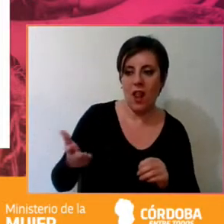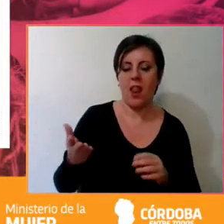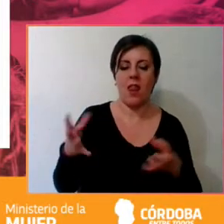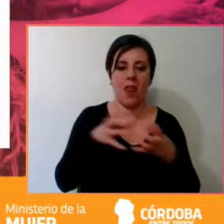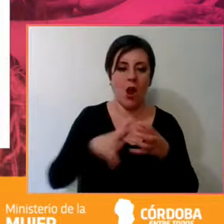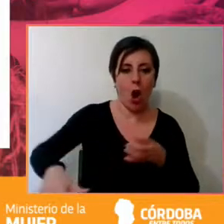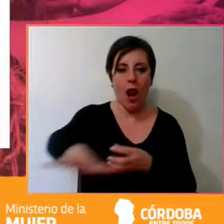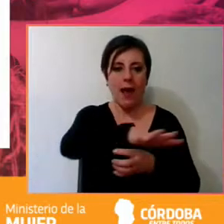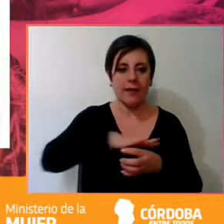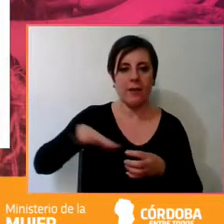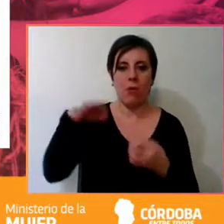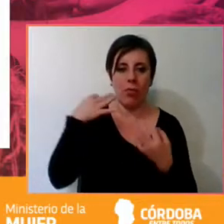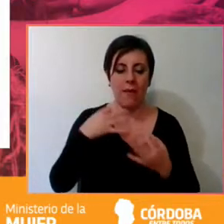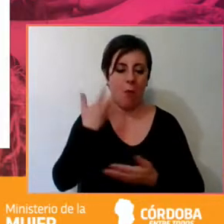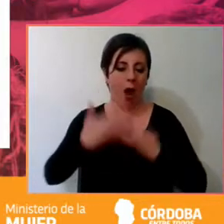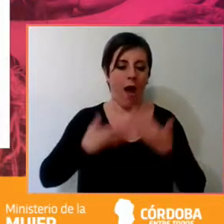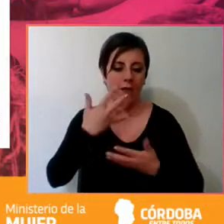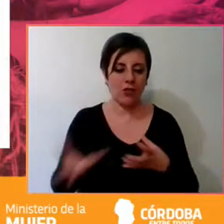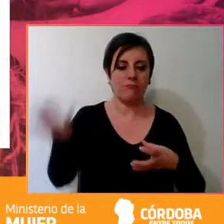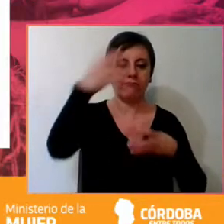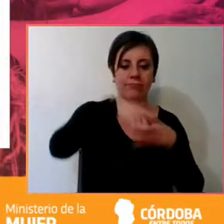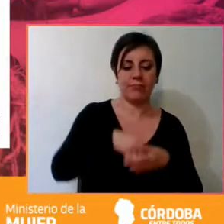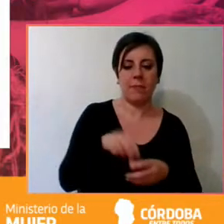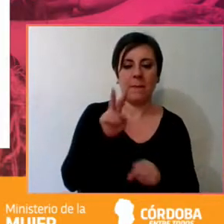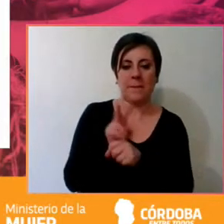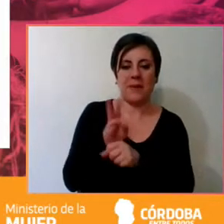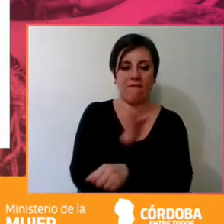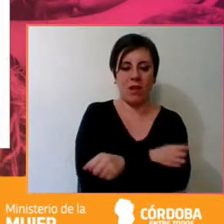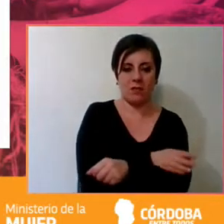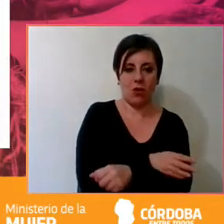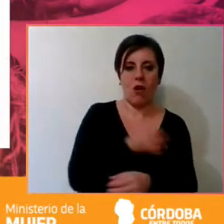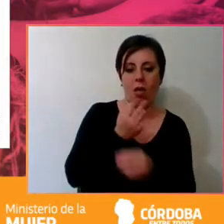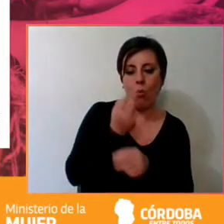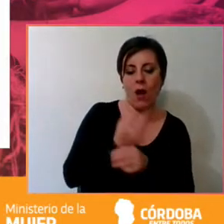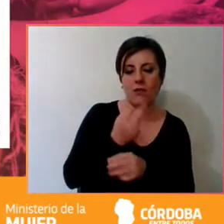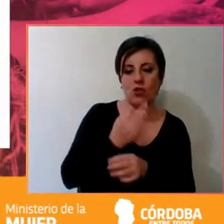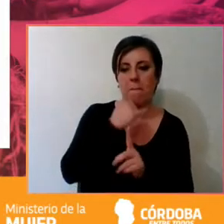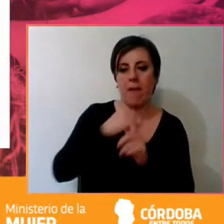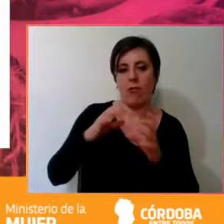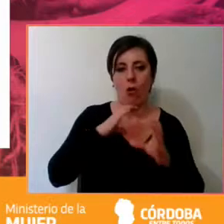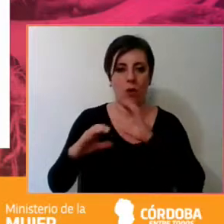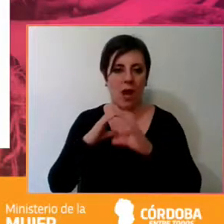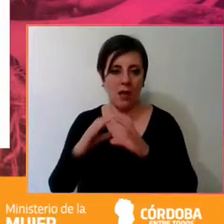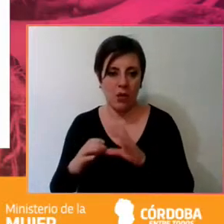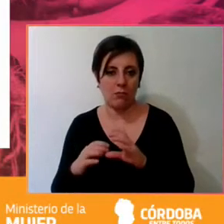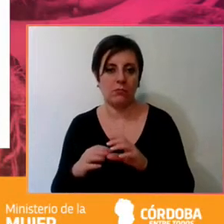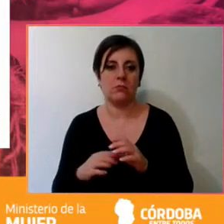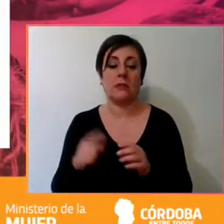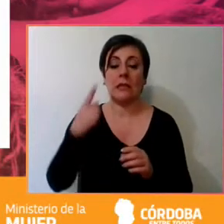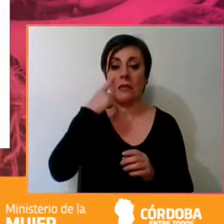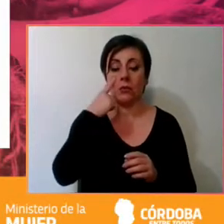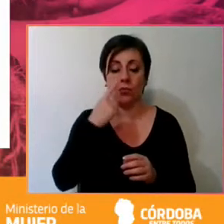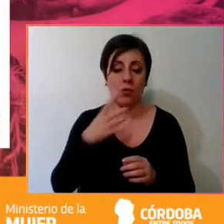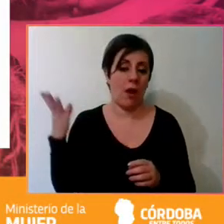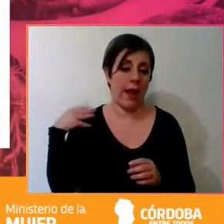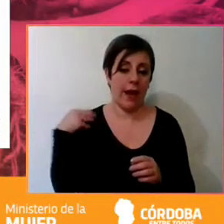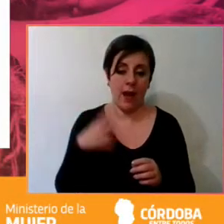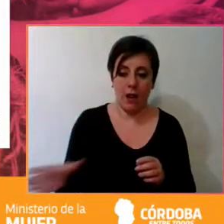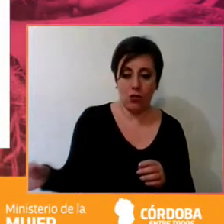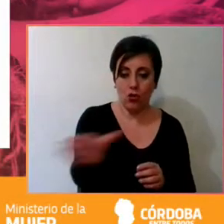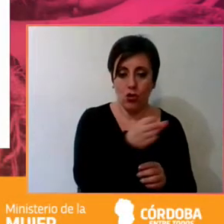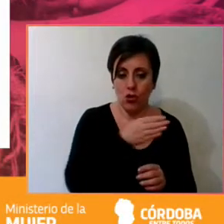podemos realizar acciones en materia de prevención. La educación, los medios de comunicación, y obviamente las instituciones en general, tienen un